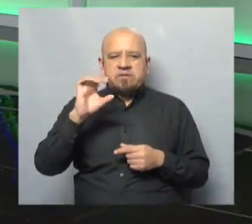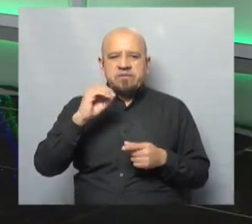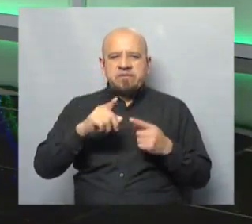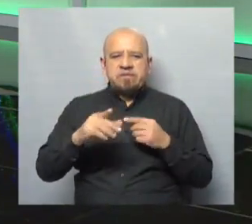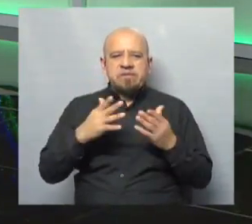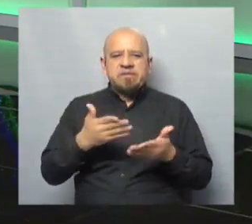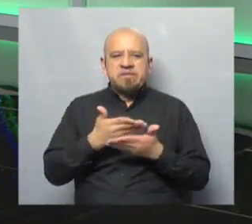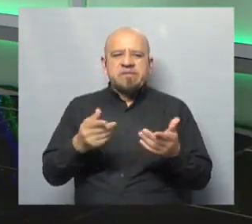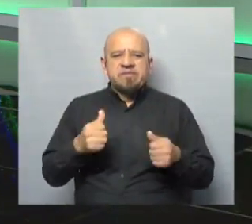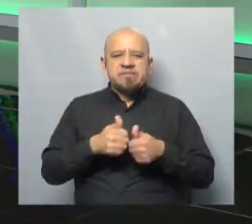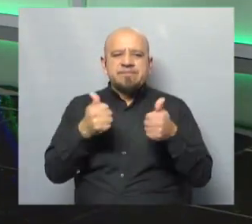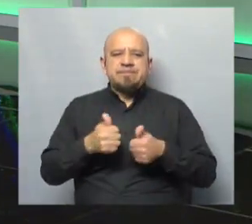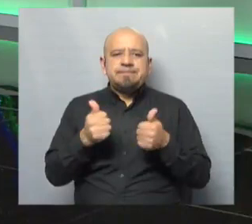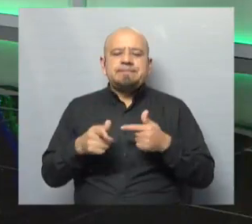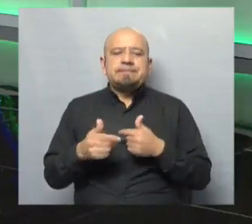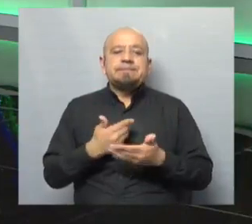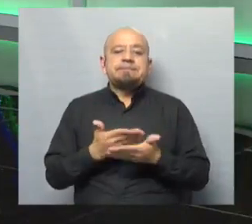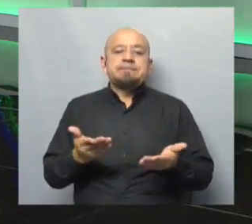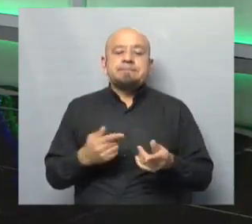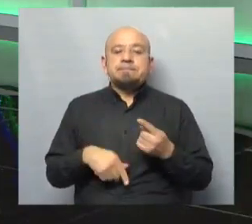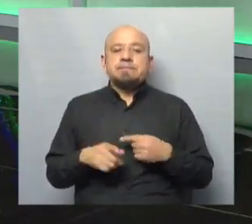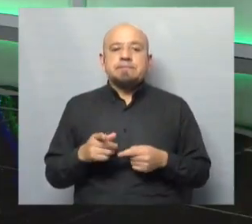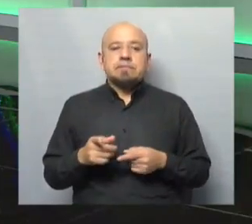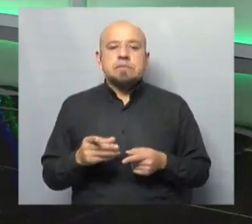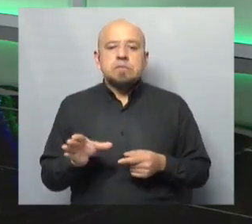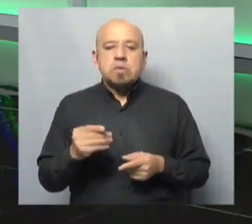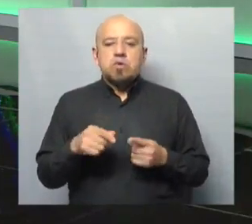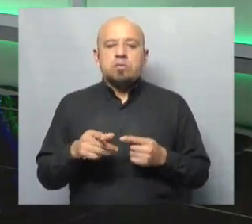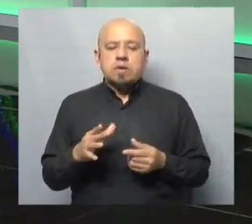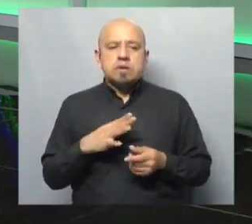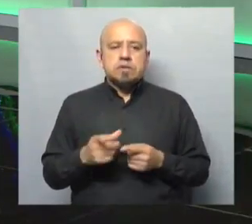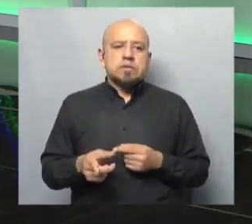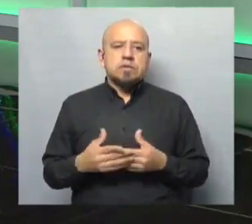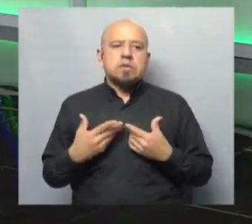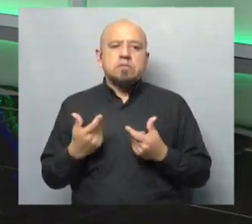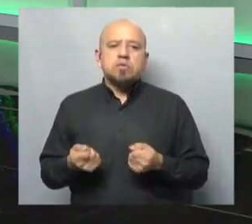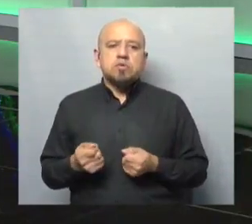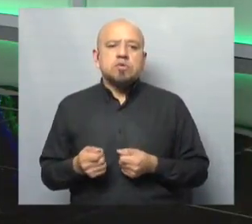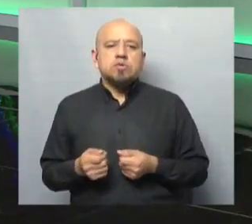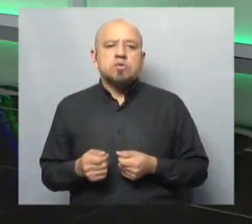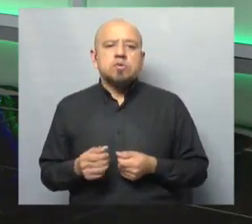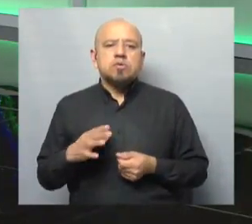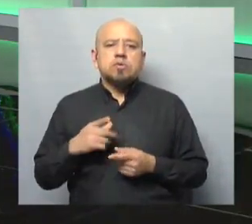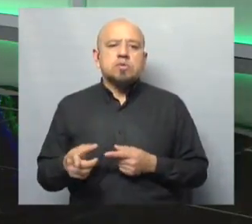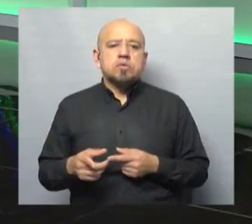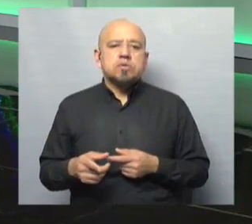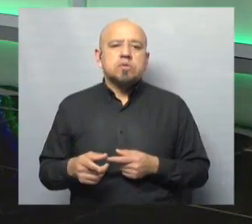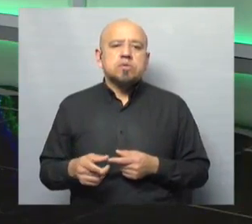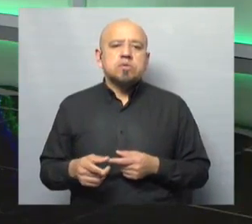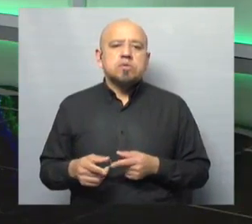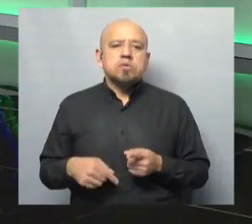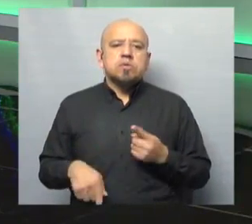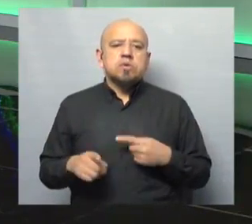de una serie de actividades que se han promovido precisamente en todo el país para manifestar el apoyo de lo que entienden es una persecución mediática